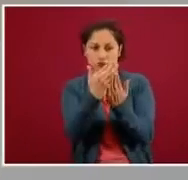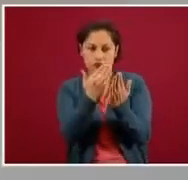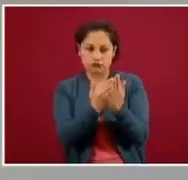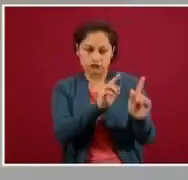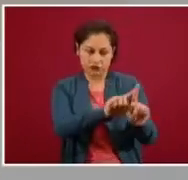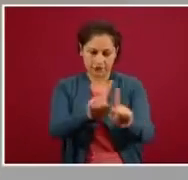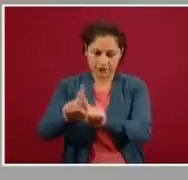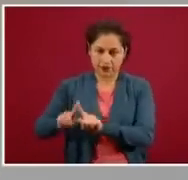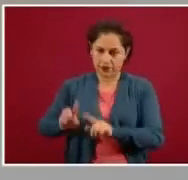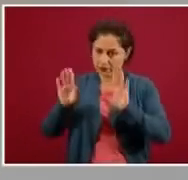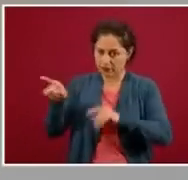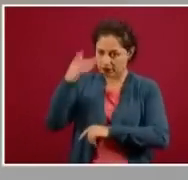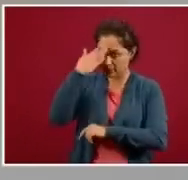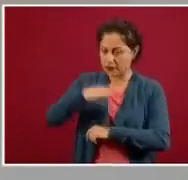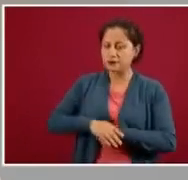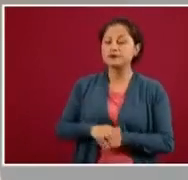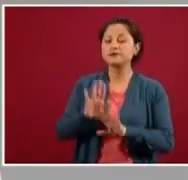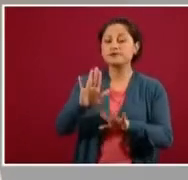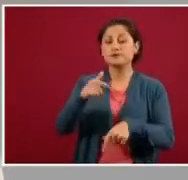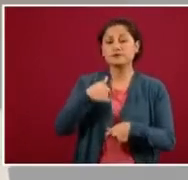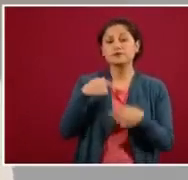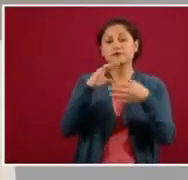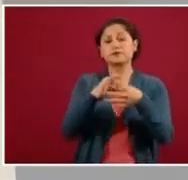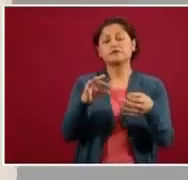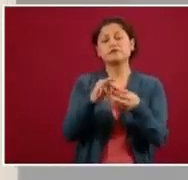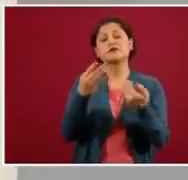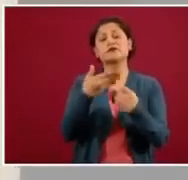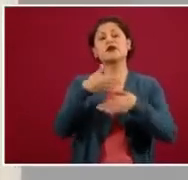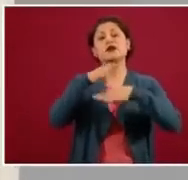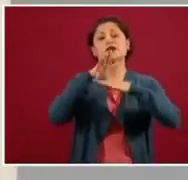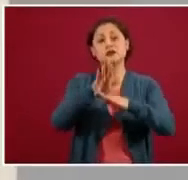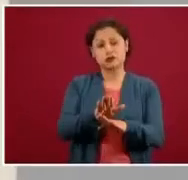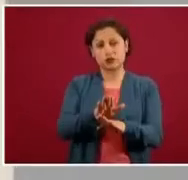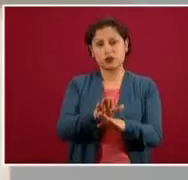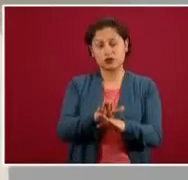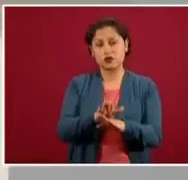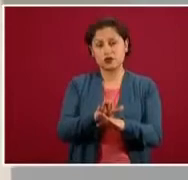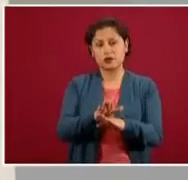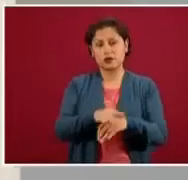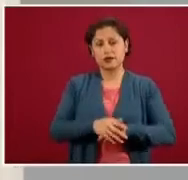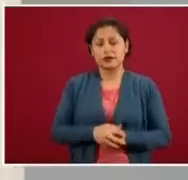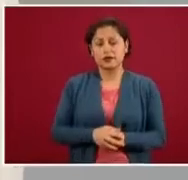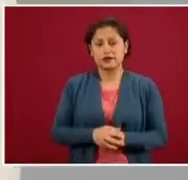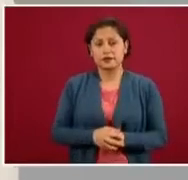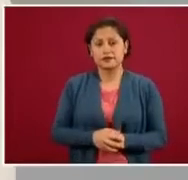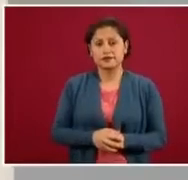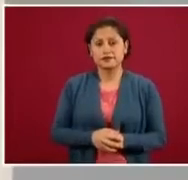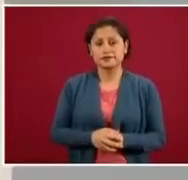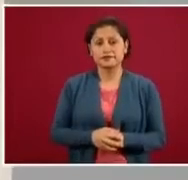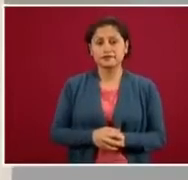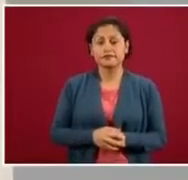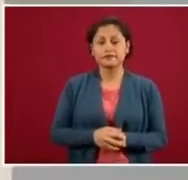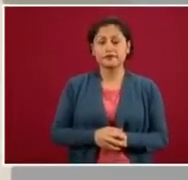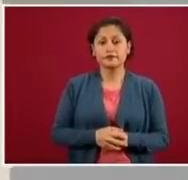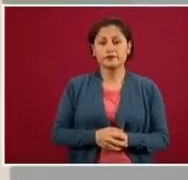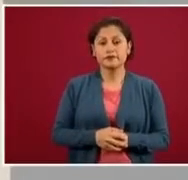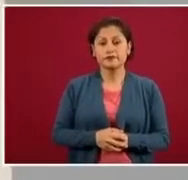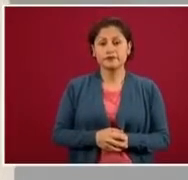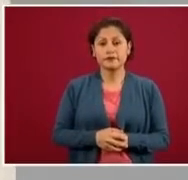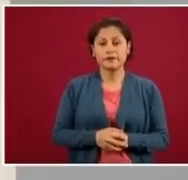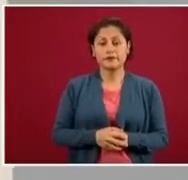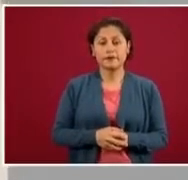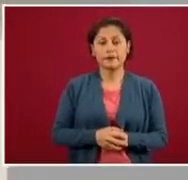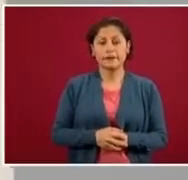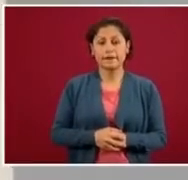esto. Todavía no tenemos evidencia, porque no ha transcurrido suficiente tiempo desde que se establecieron las